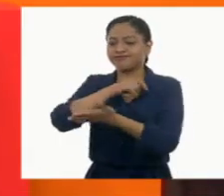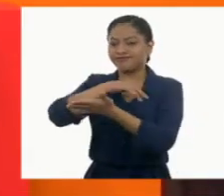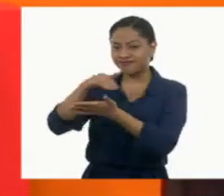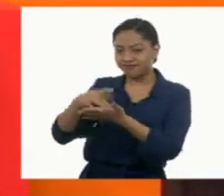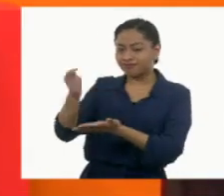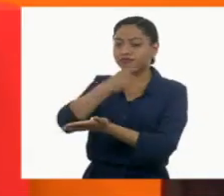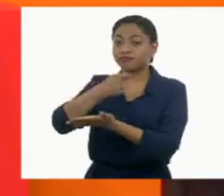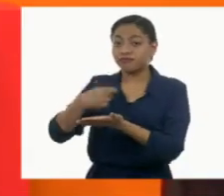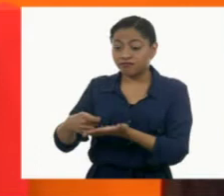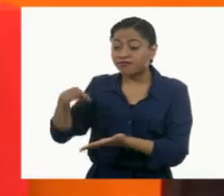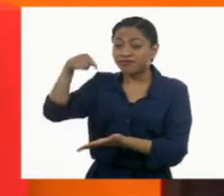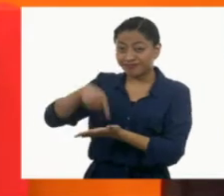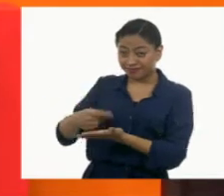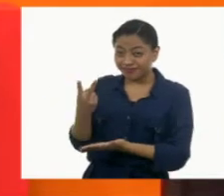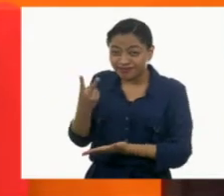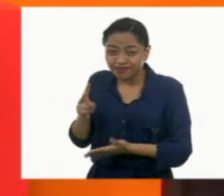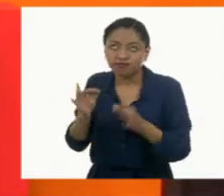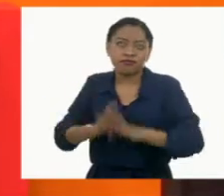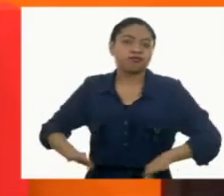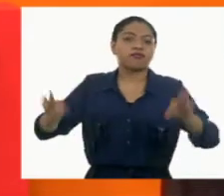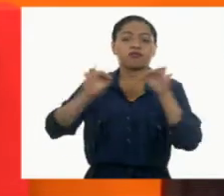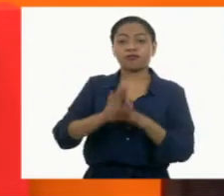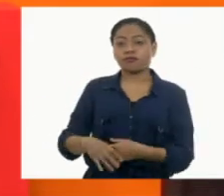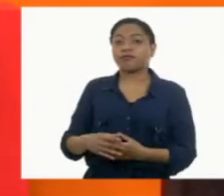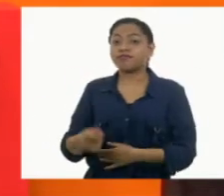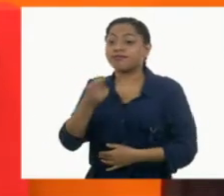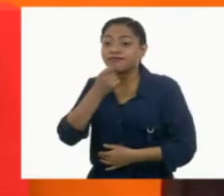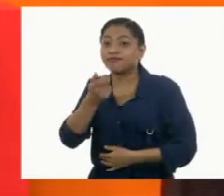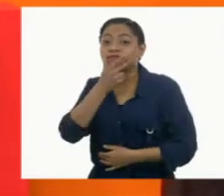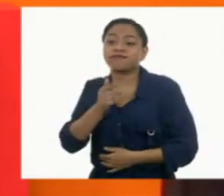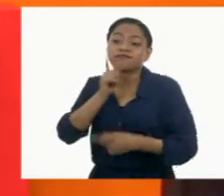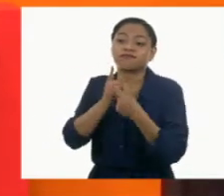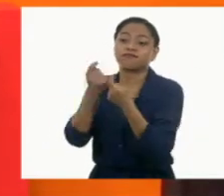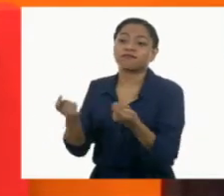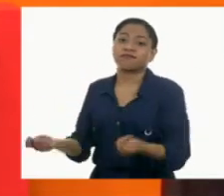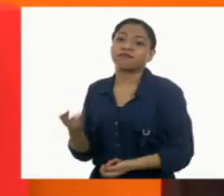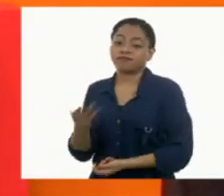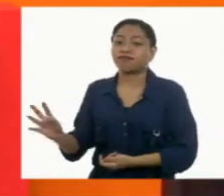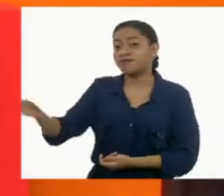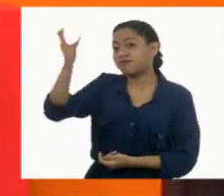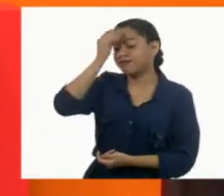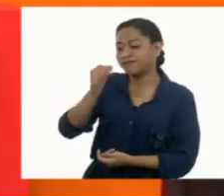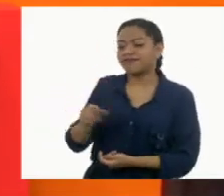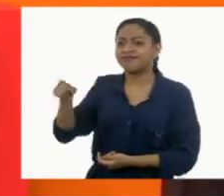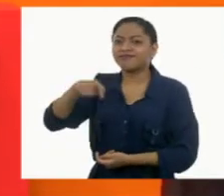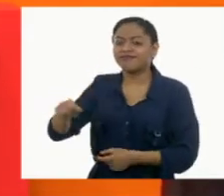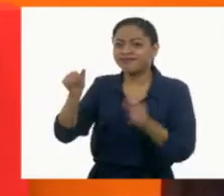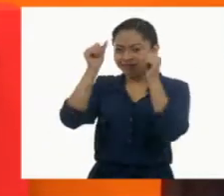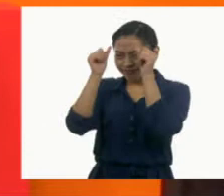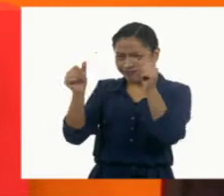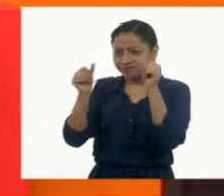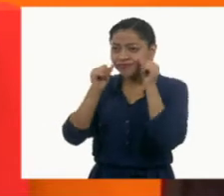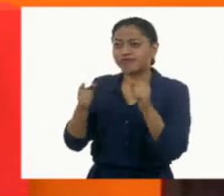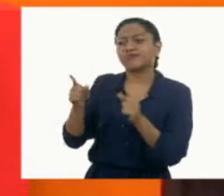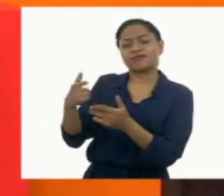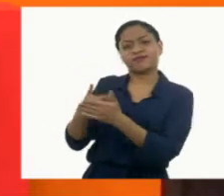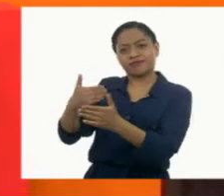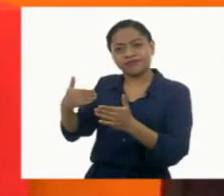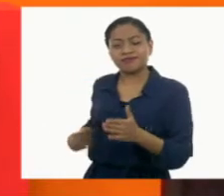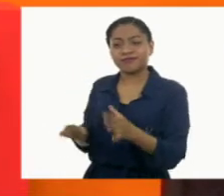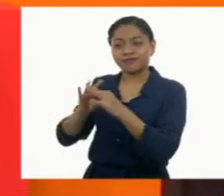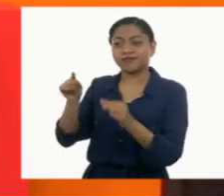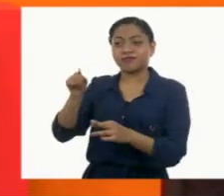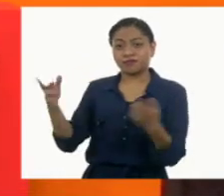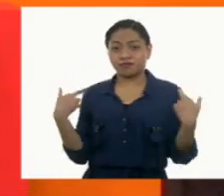escritura son una parte fundamental en el aprendizaje de las niñas y niños con discapacidad visual. Tú, como nos comentaste,